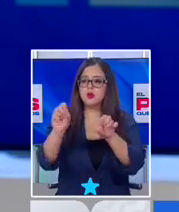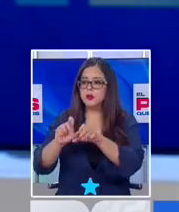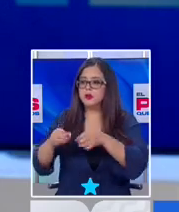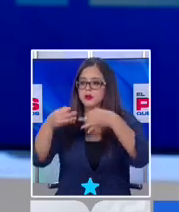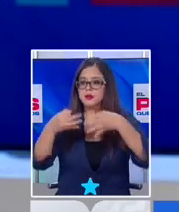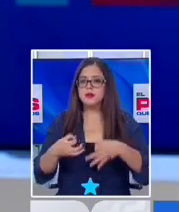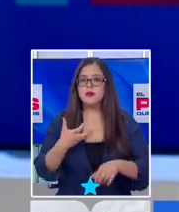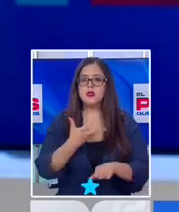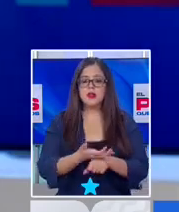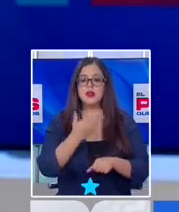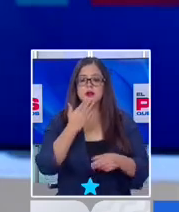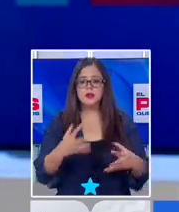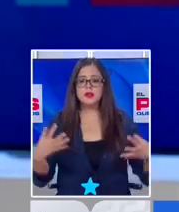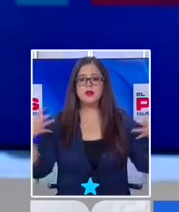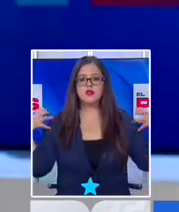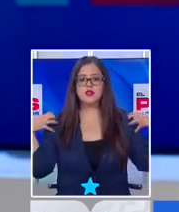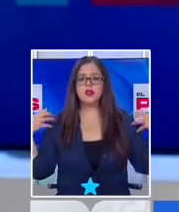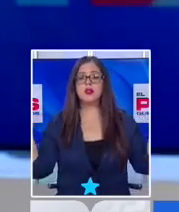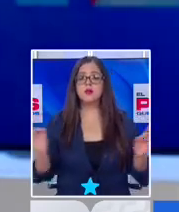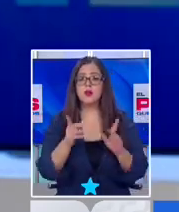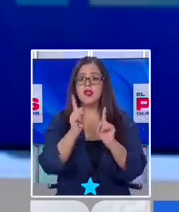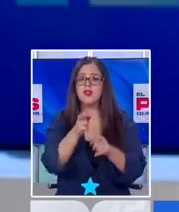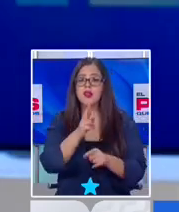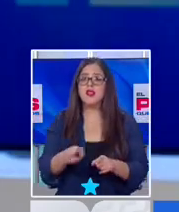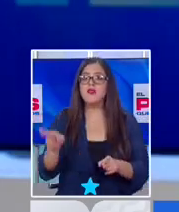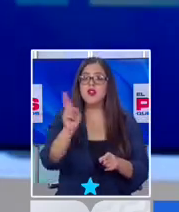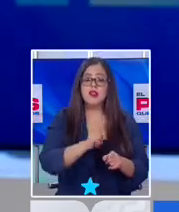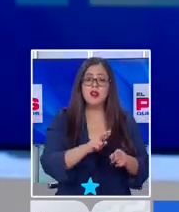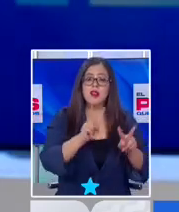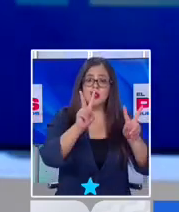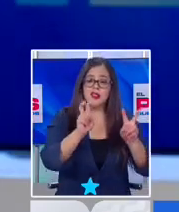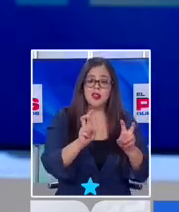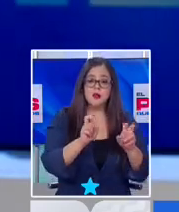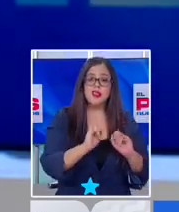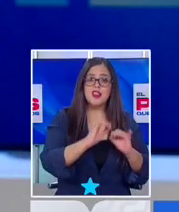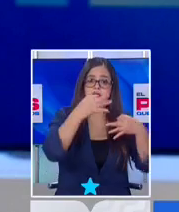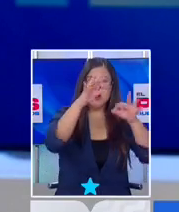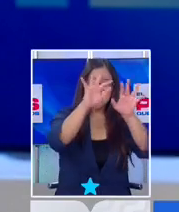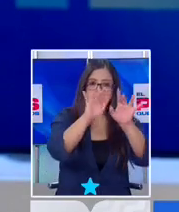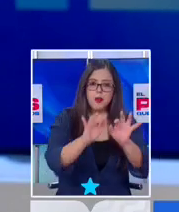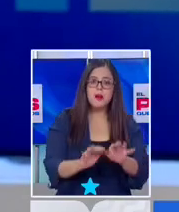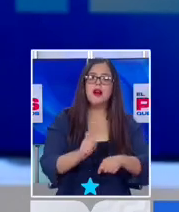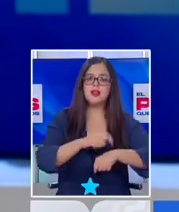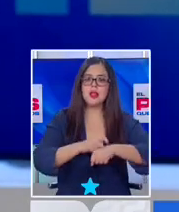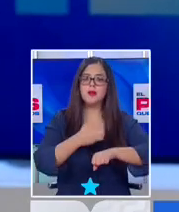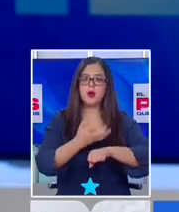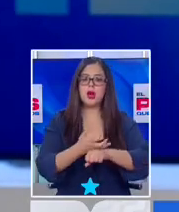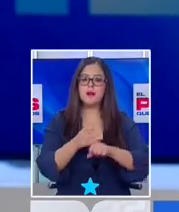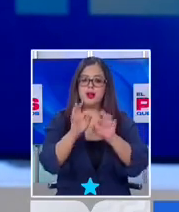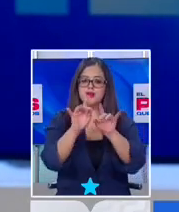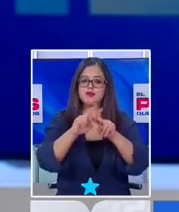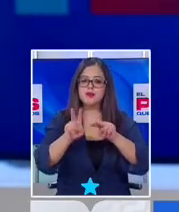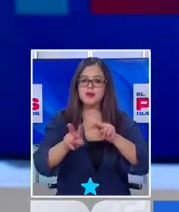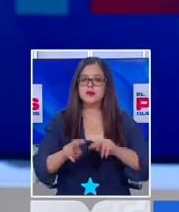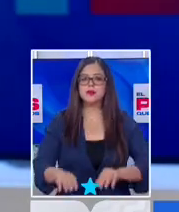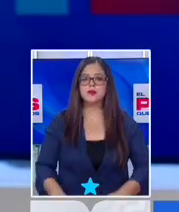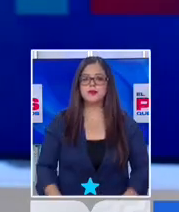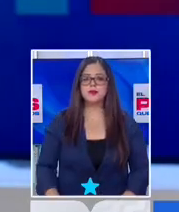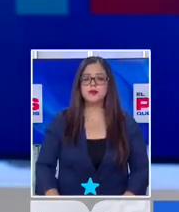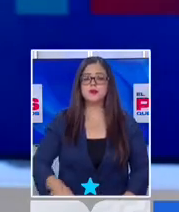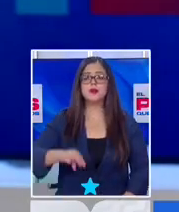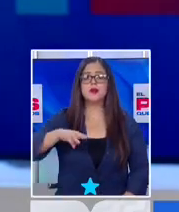y tomando la responsabilidad que tiene que volver un informe bueno que vuelva y tengan el tiempo para perfeccionar miguel en ese punto